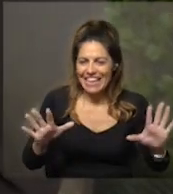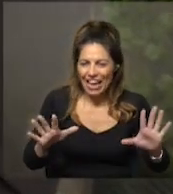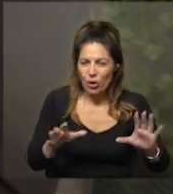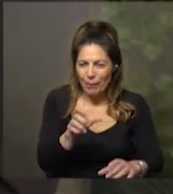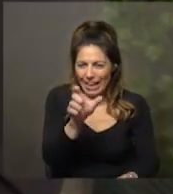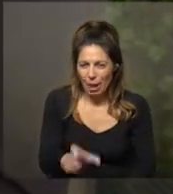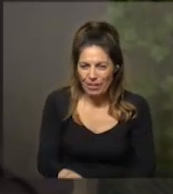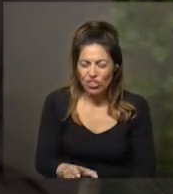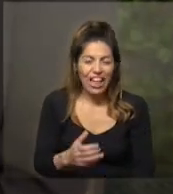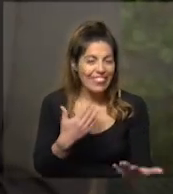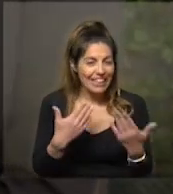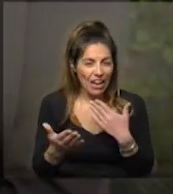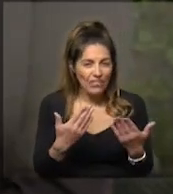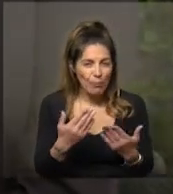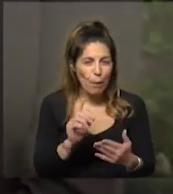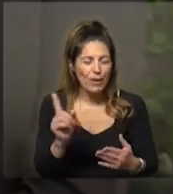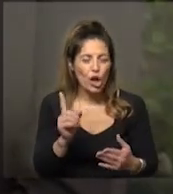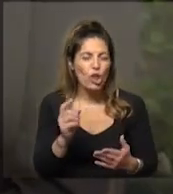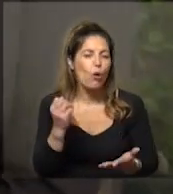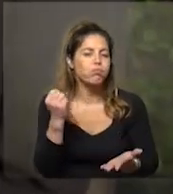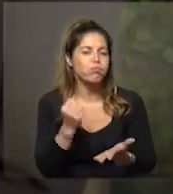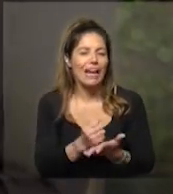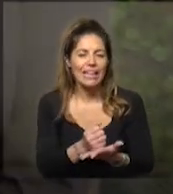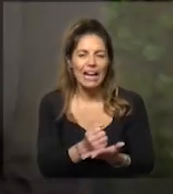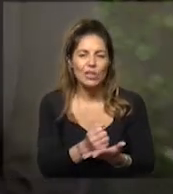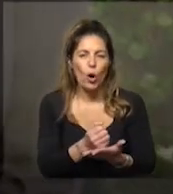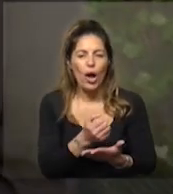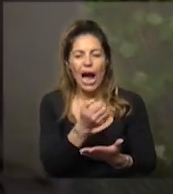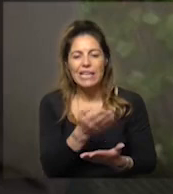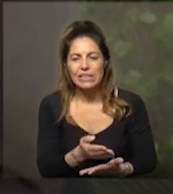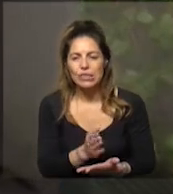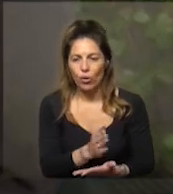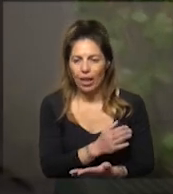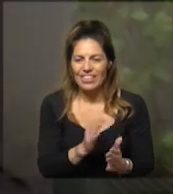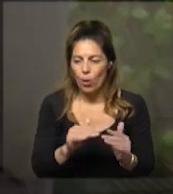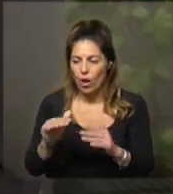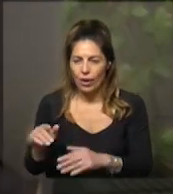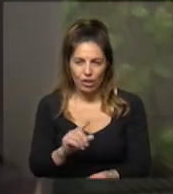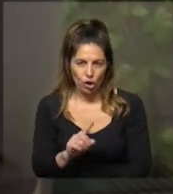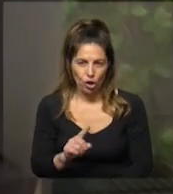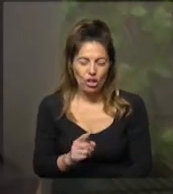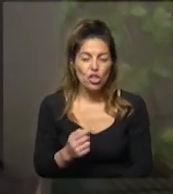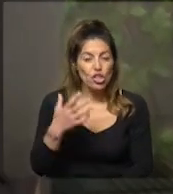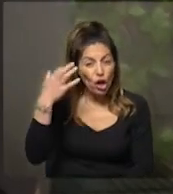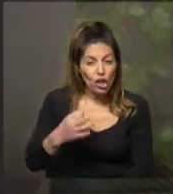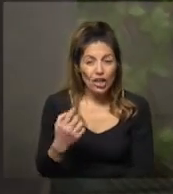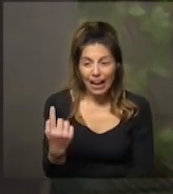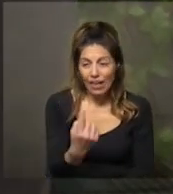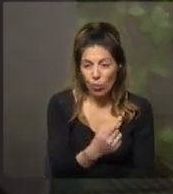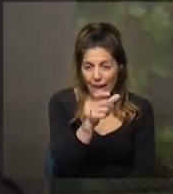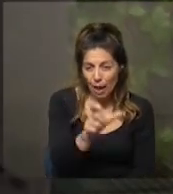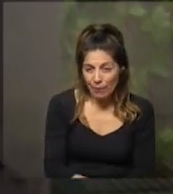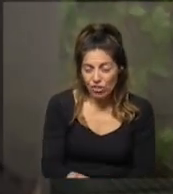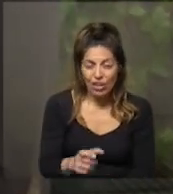público de qué estamos hablando, pero sin caer en estereotipos. Bueno, en ese sentido yo creo que cada persona y cada vida es única,